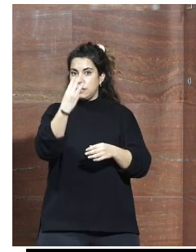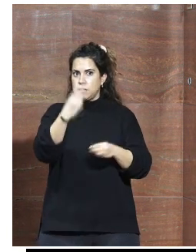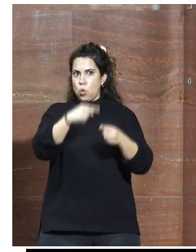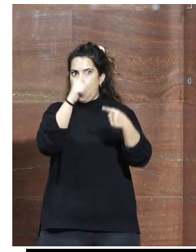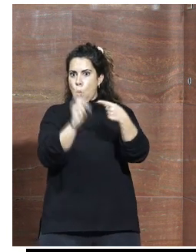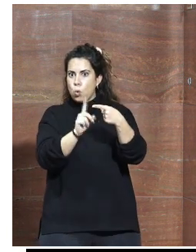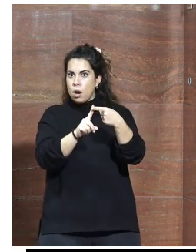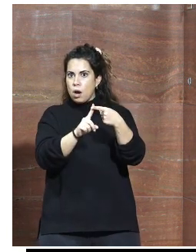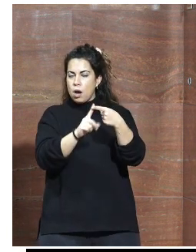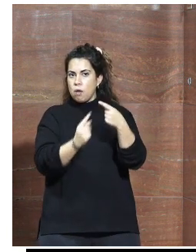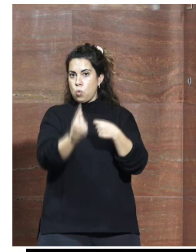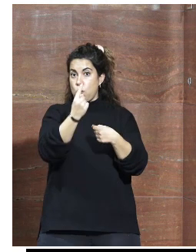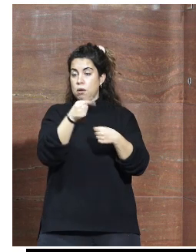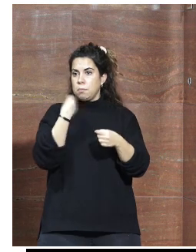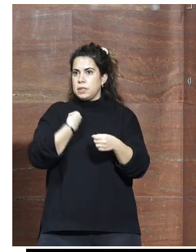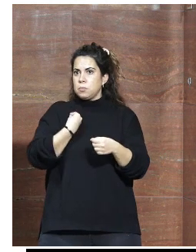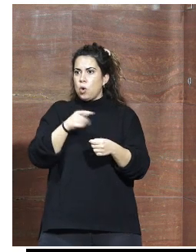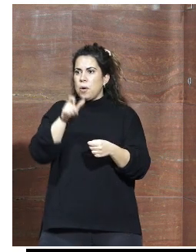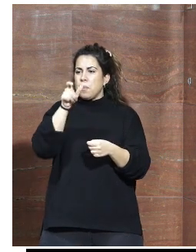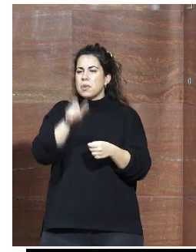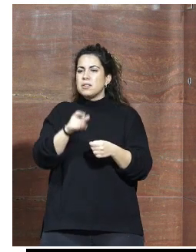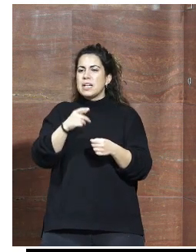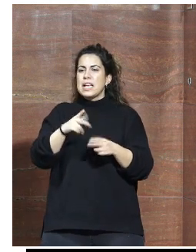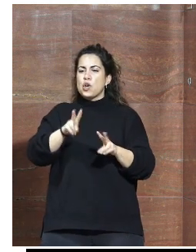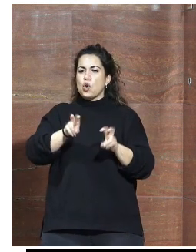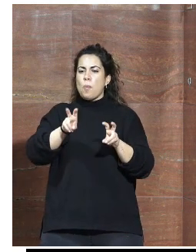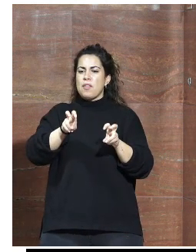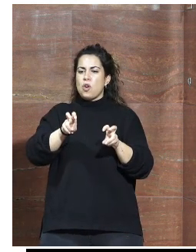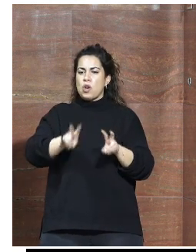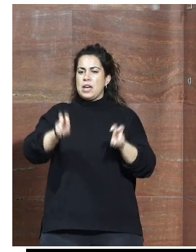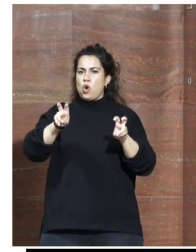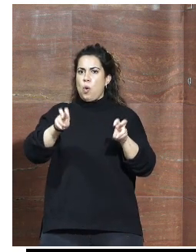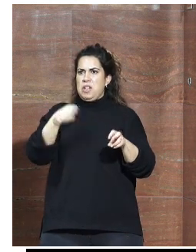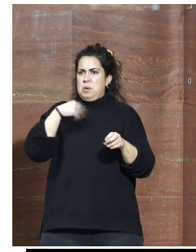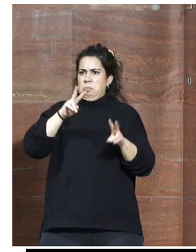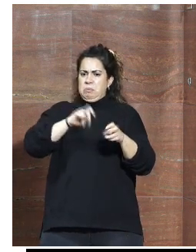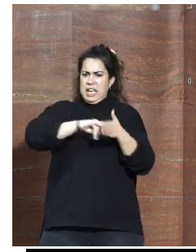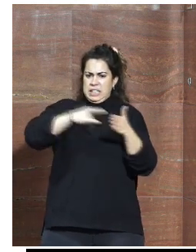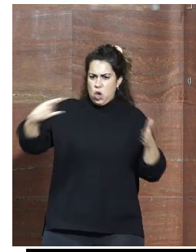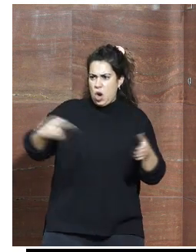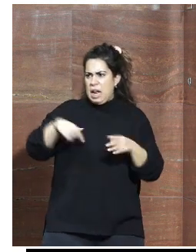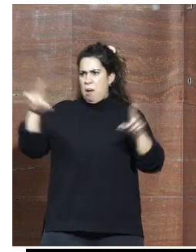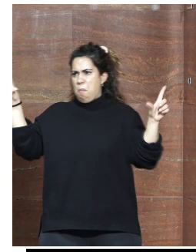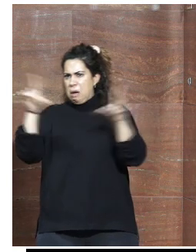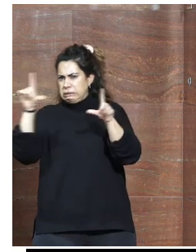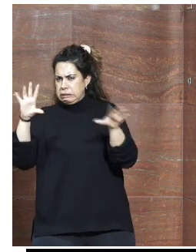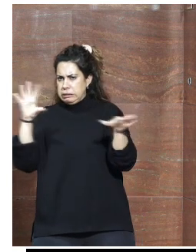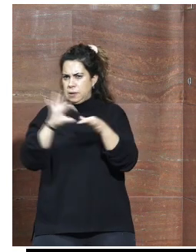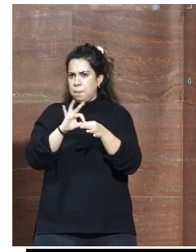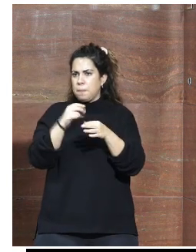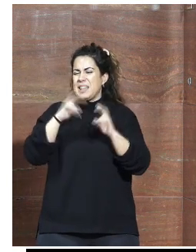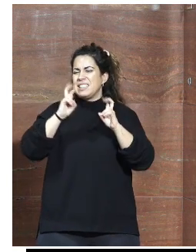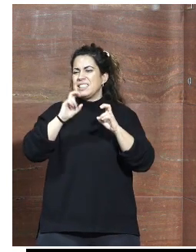precisamente la persona de innovación, porque claro, todas tenían que ver con temas de tecnología, pantallas, etcétera, ¿no? En